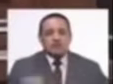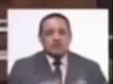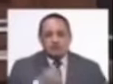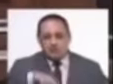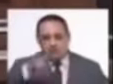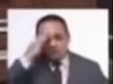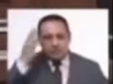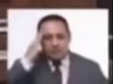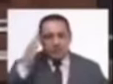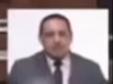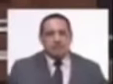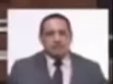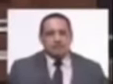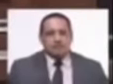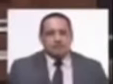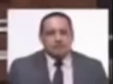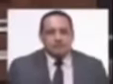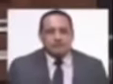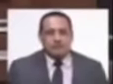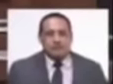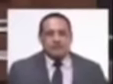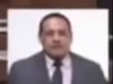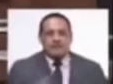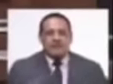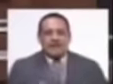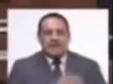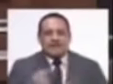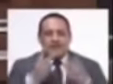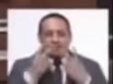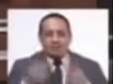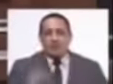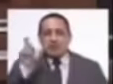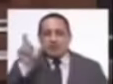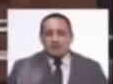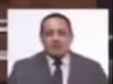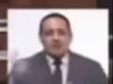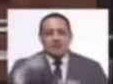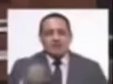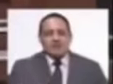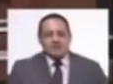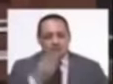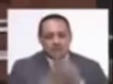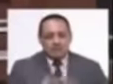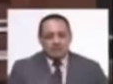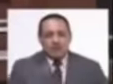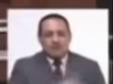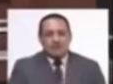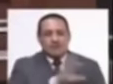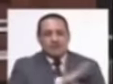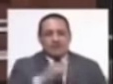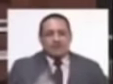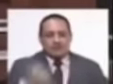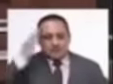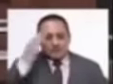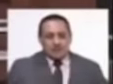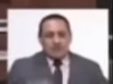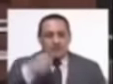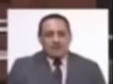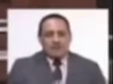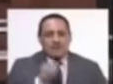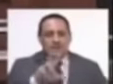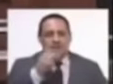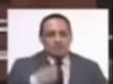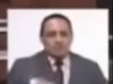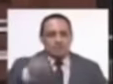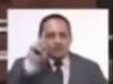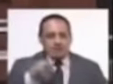el país lo sabrá. Ya existe por lo menos un aspirante a colaborador eficaz que ha declarado ante la Fiscalía que sabe de la entrega de 3 millones de